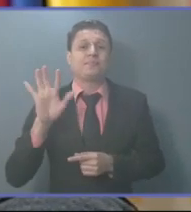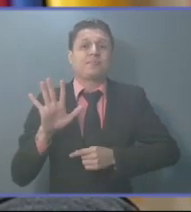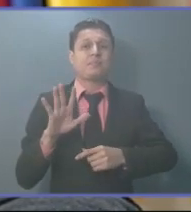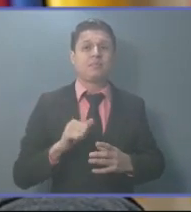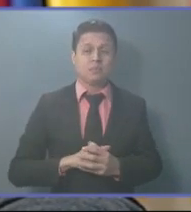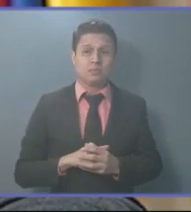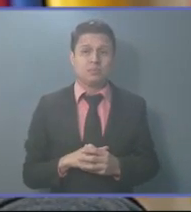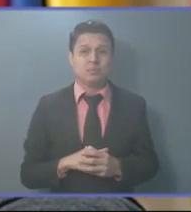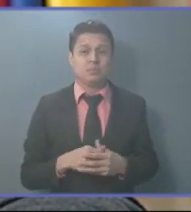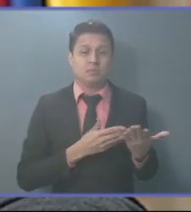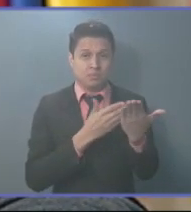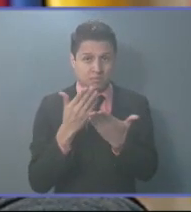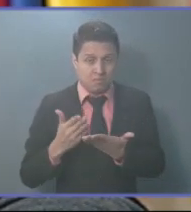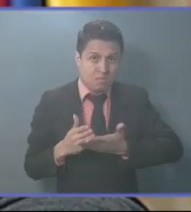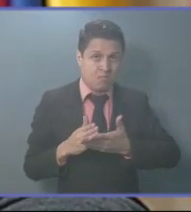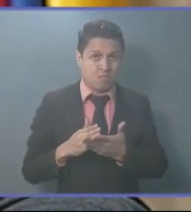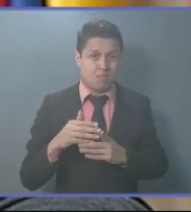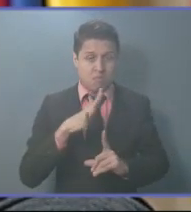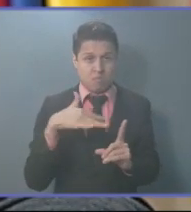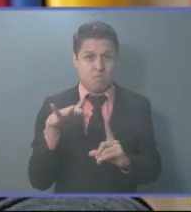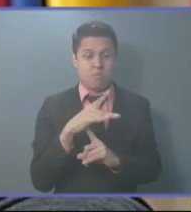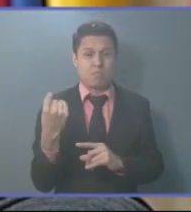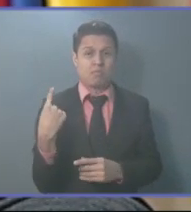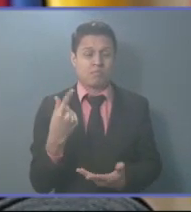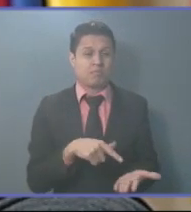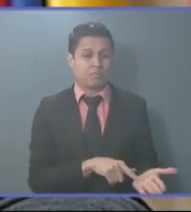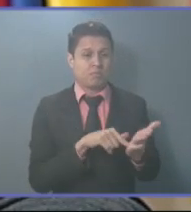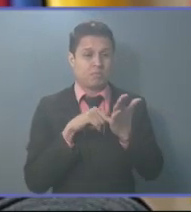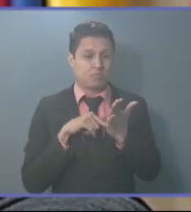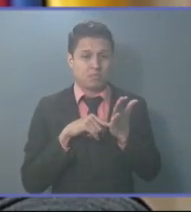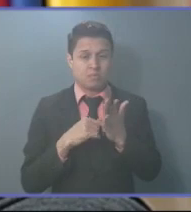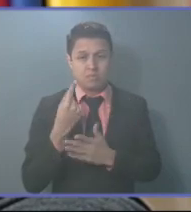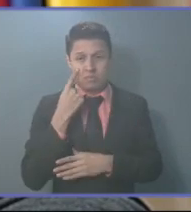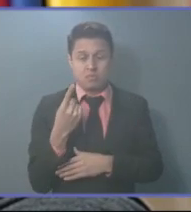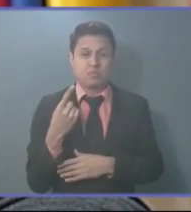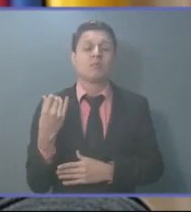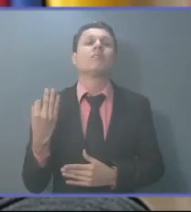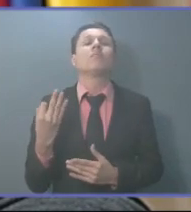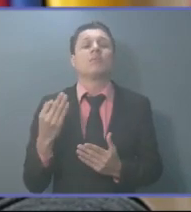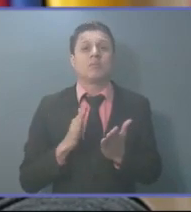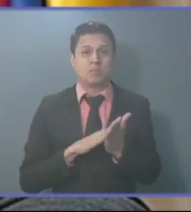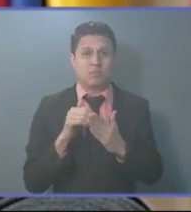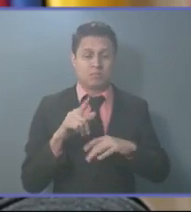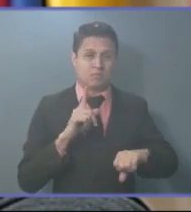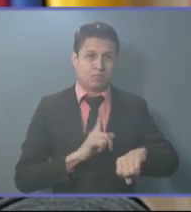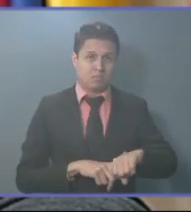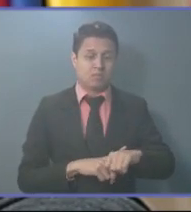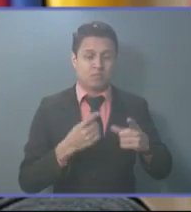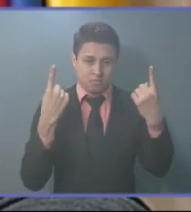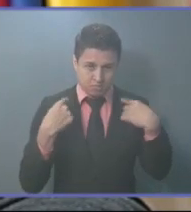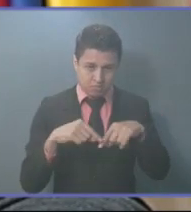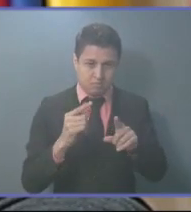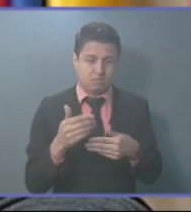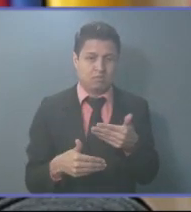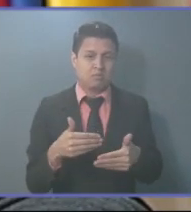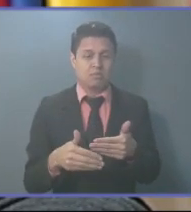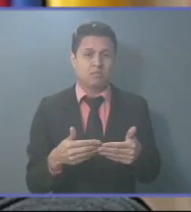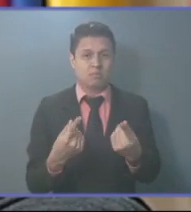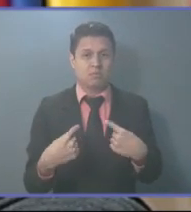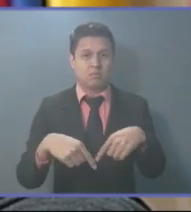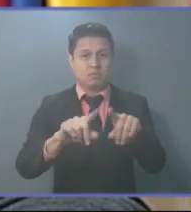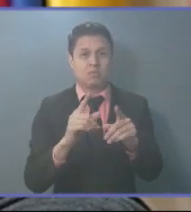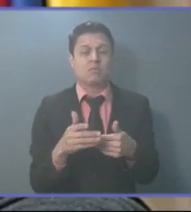en atención a la situación planteada y en vista que los plazos y términos siguen corriendo en los